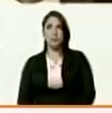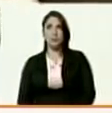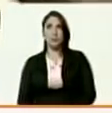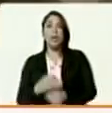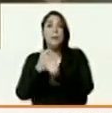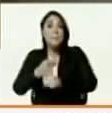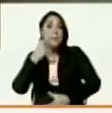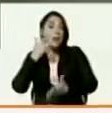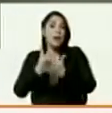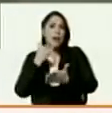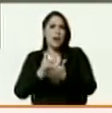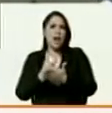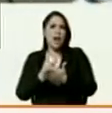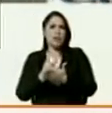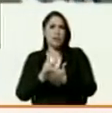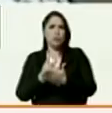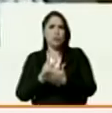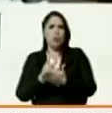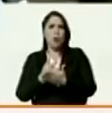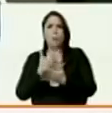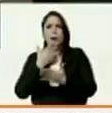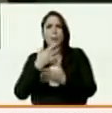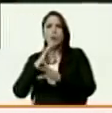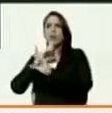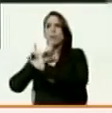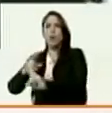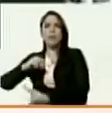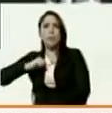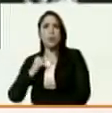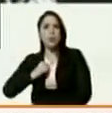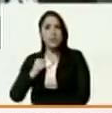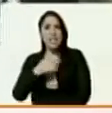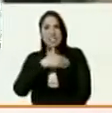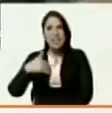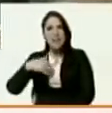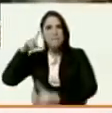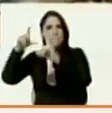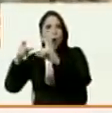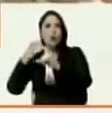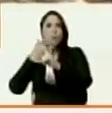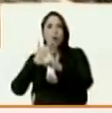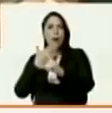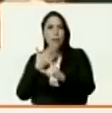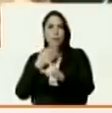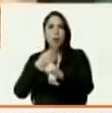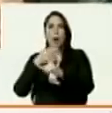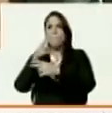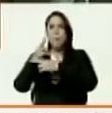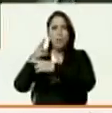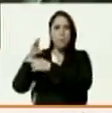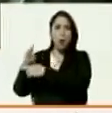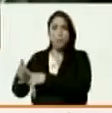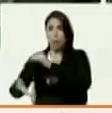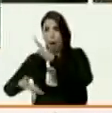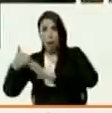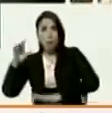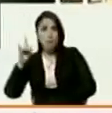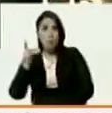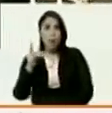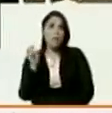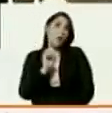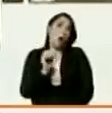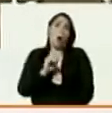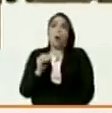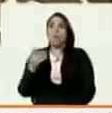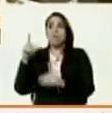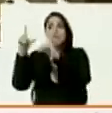esperando para ver que haya una reacción, porque quieren la foto del gas, porque si quieren esa foto vayan a tomarla en Bolivia, o vayan a